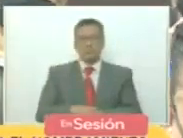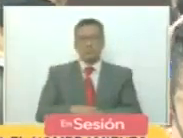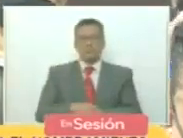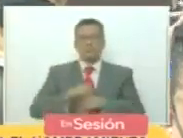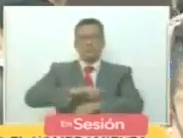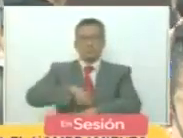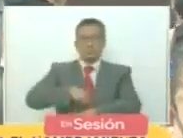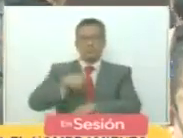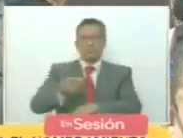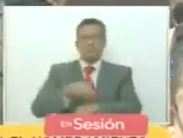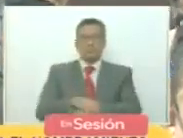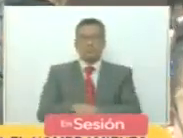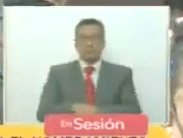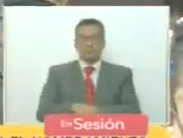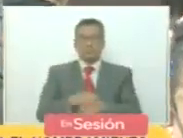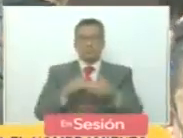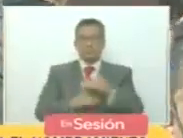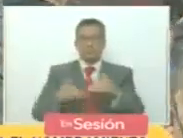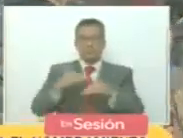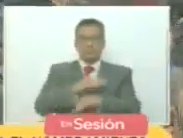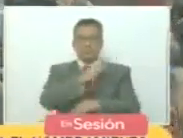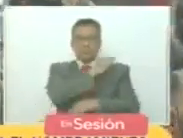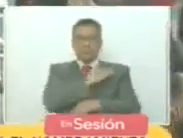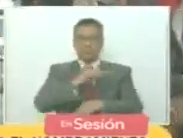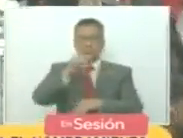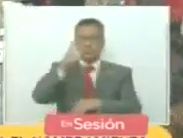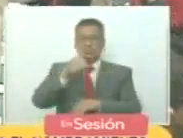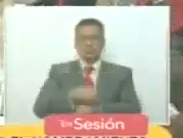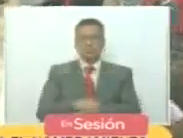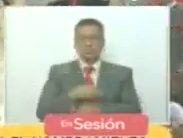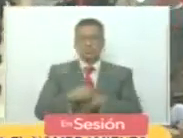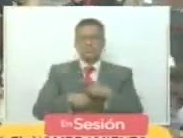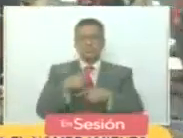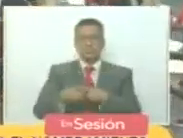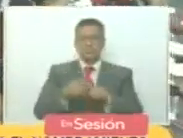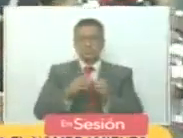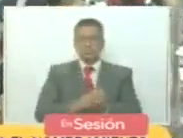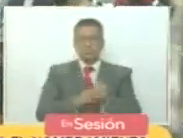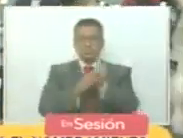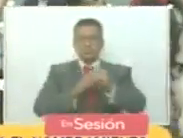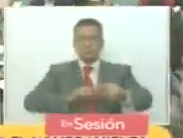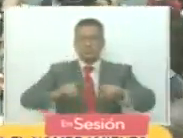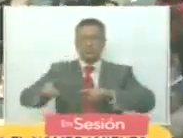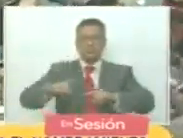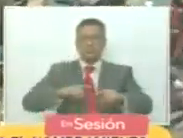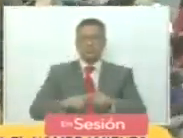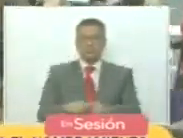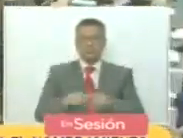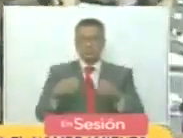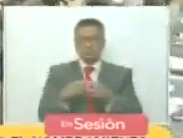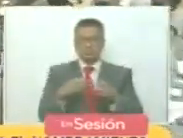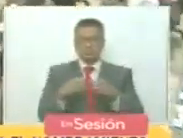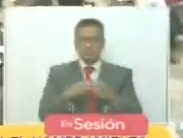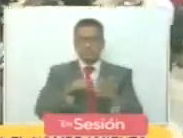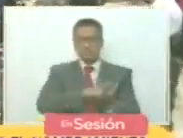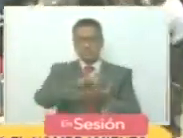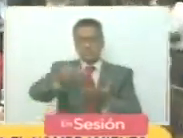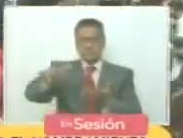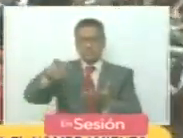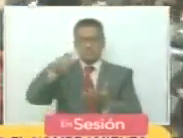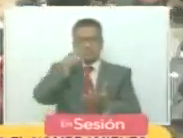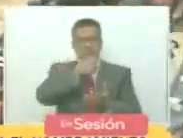luego, en su grado de coronel, pasó a ser comandante del Grupo Aéreo de